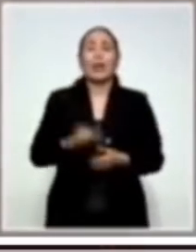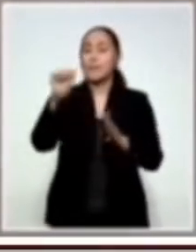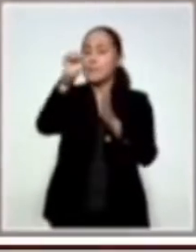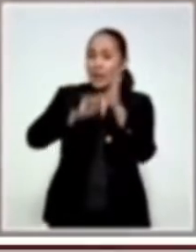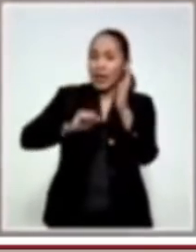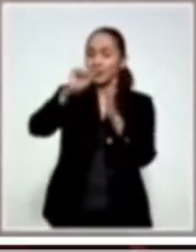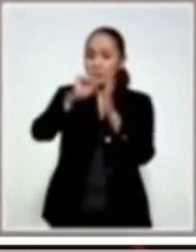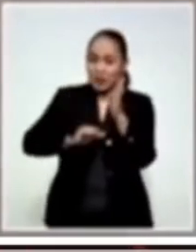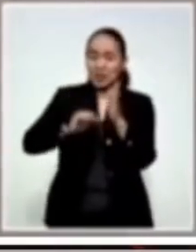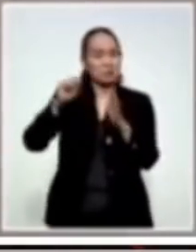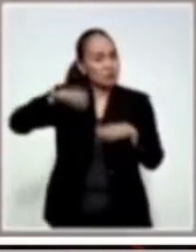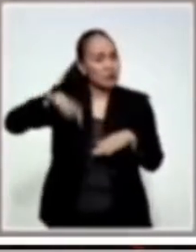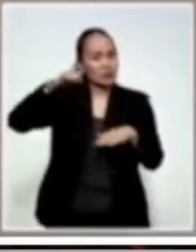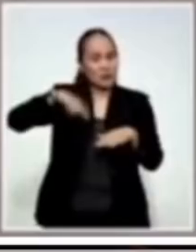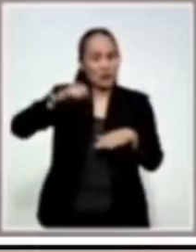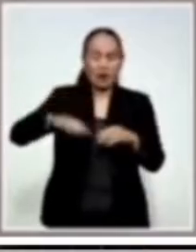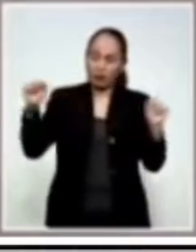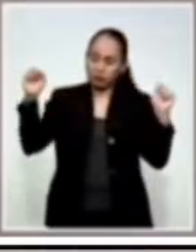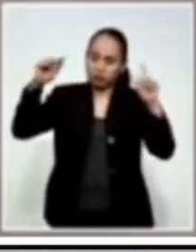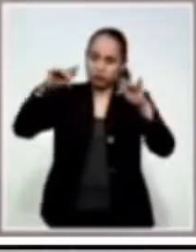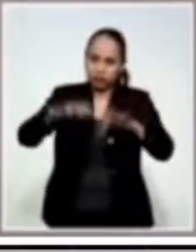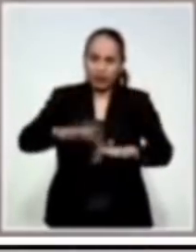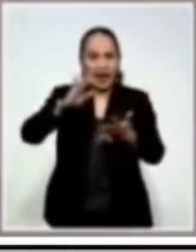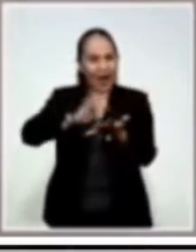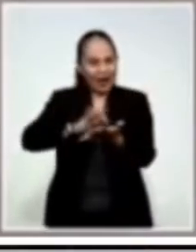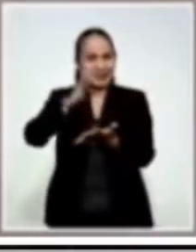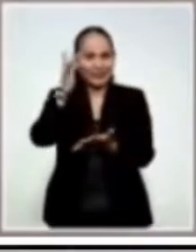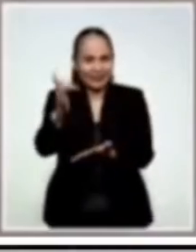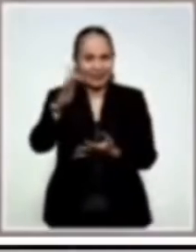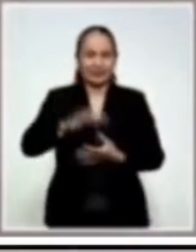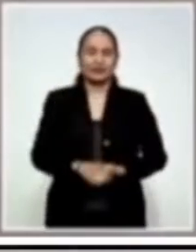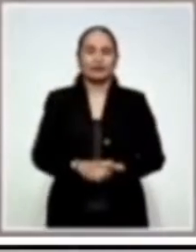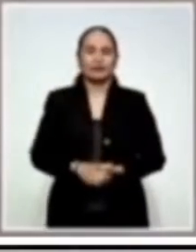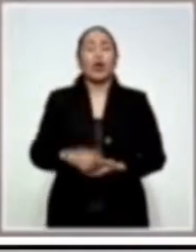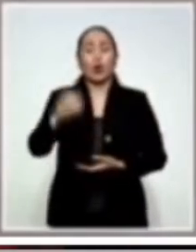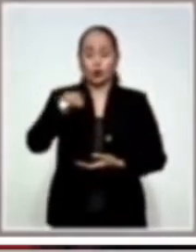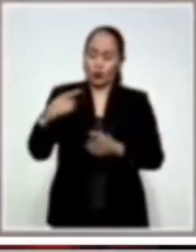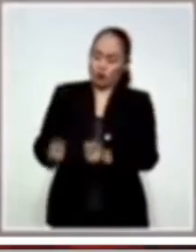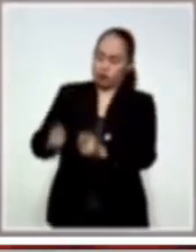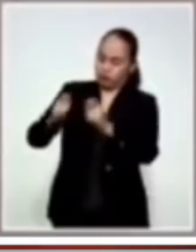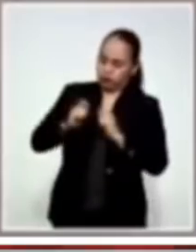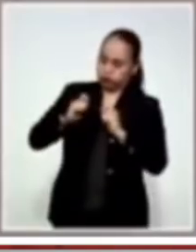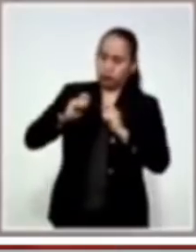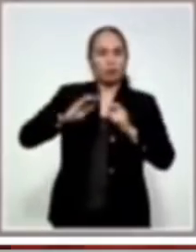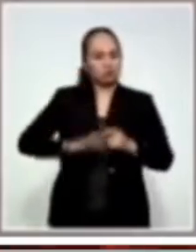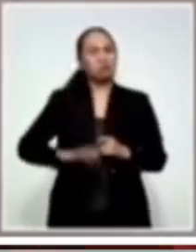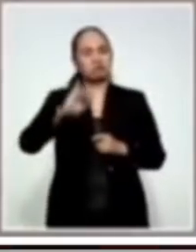meses, les agradezco mucho su presencia en este compromiso que asumí